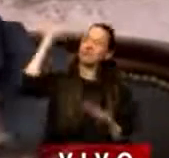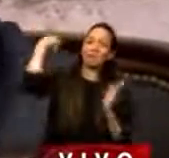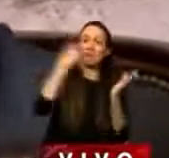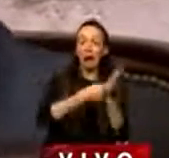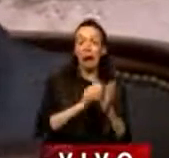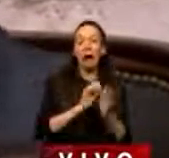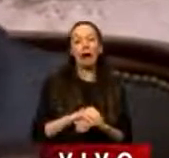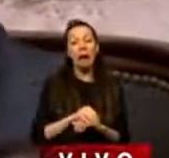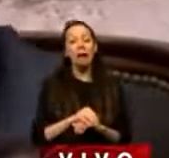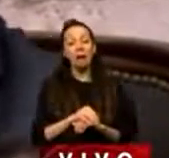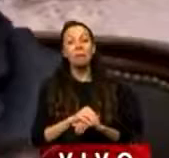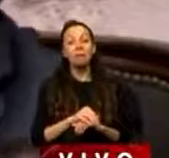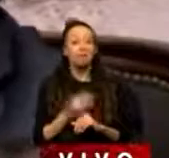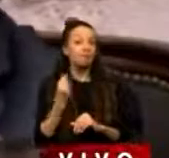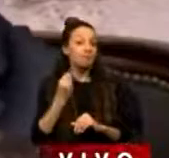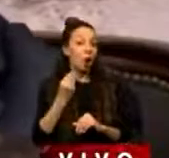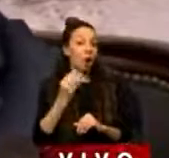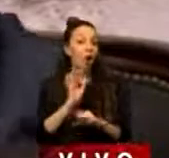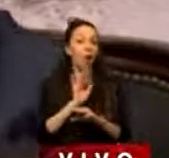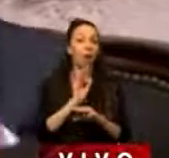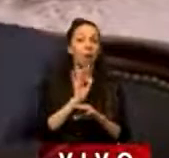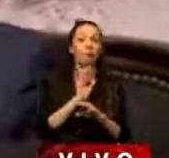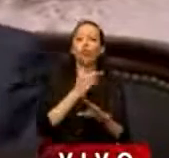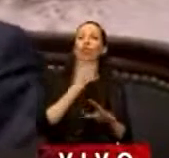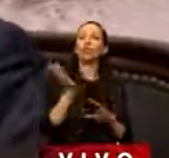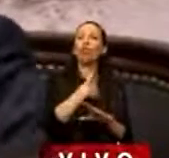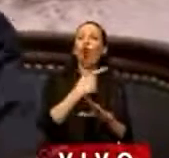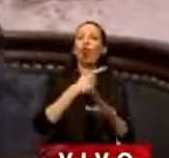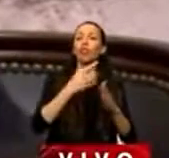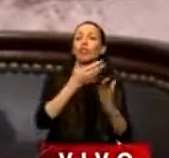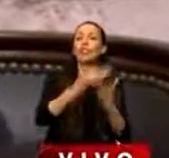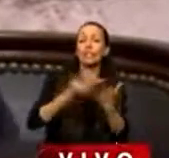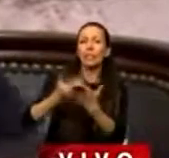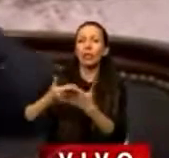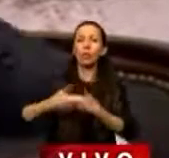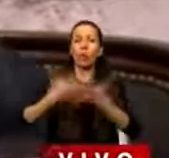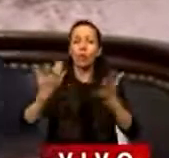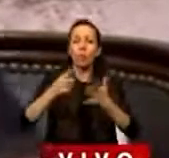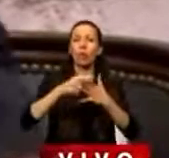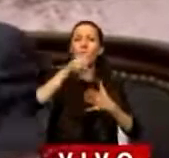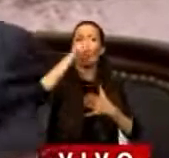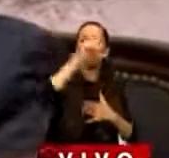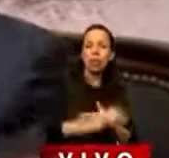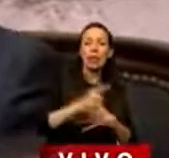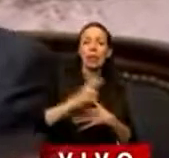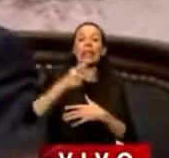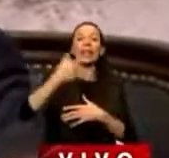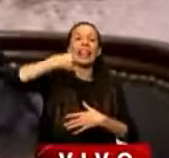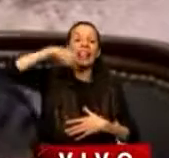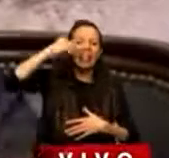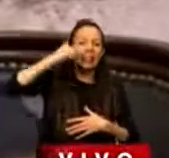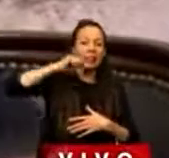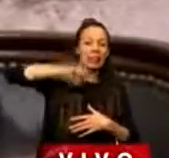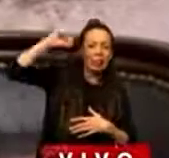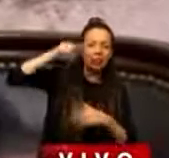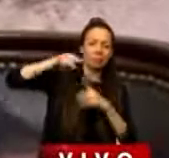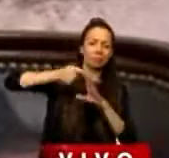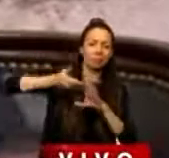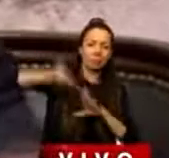eso haría, ¿sí?, que los títulos públicos cayeran más, que las tasas de interés fueran más altas, haciendo explotar el riesgo